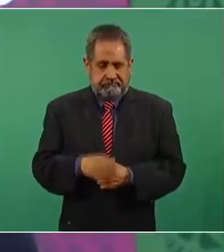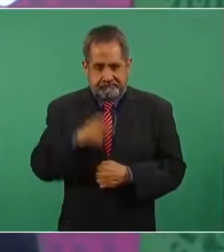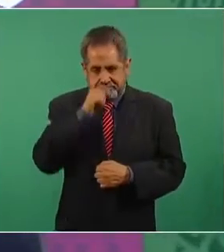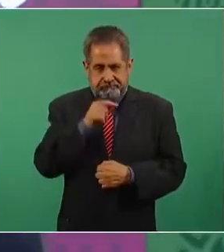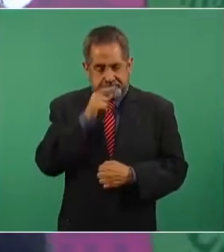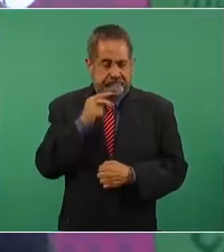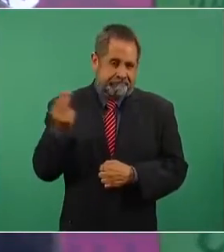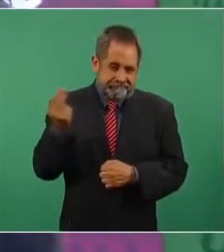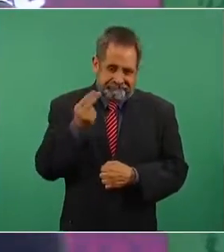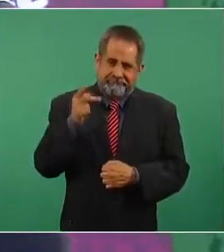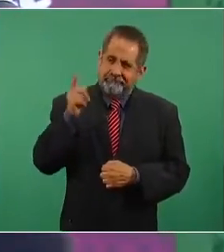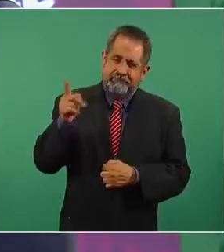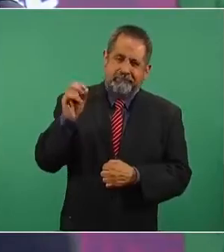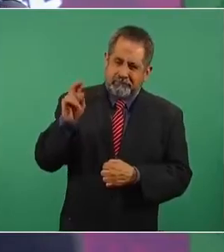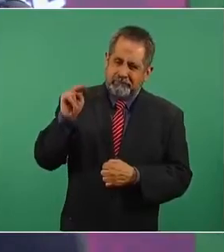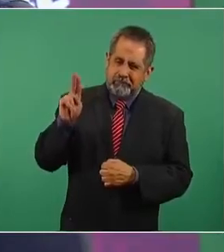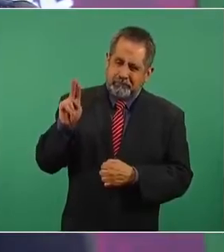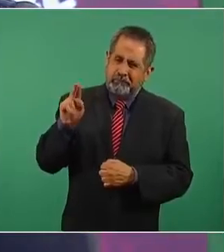Tiene que hacer un esfuerzo